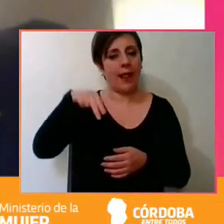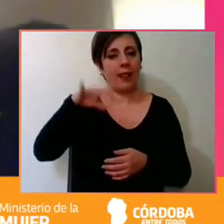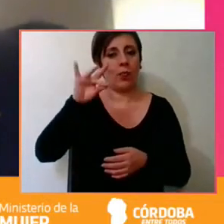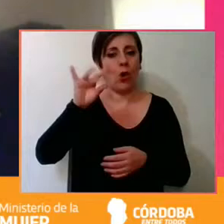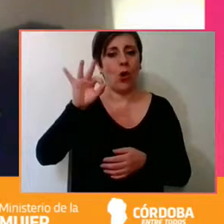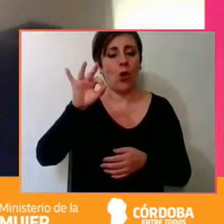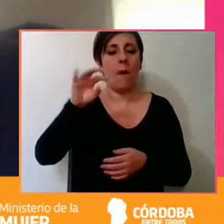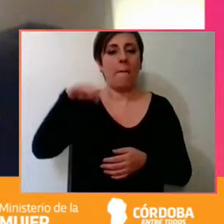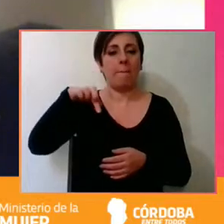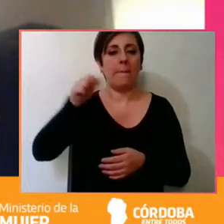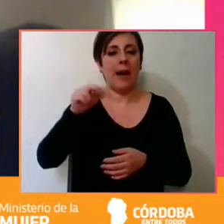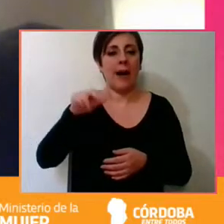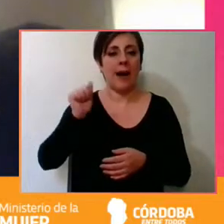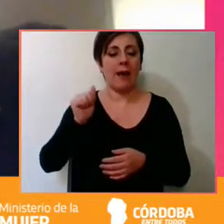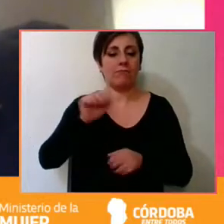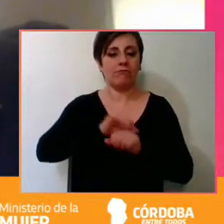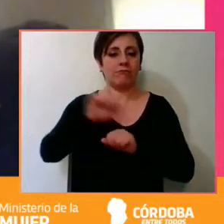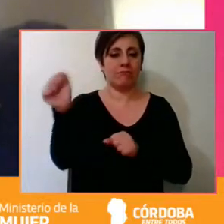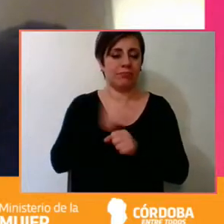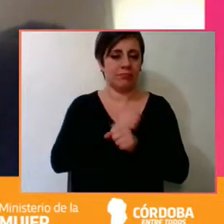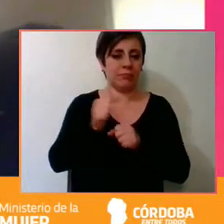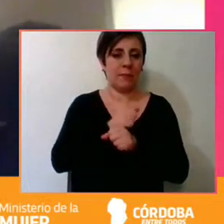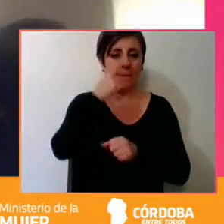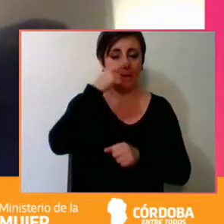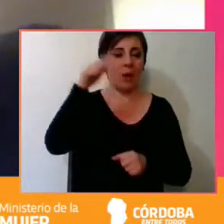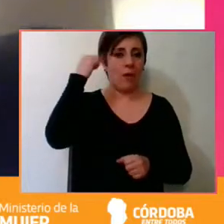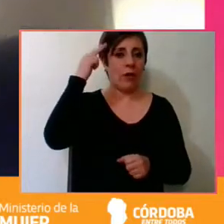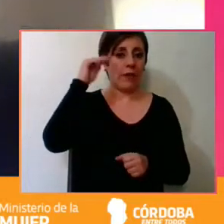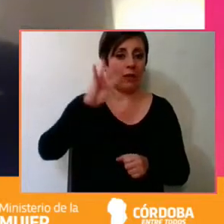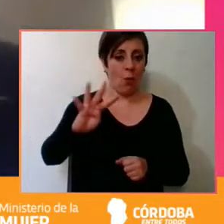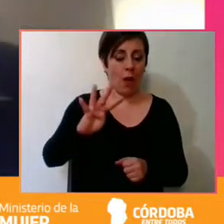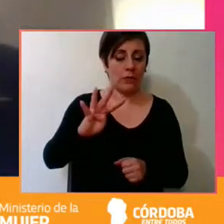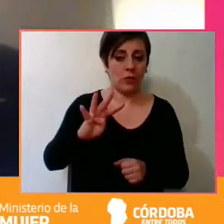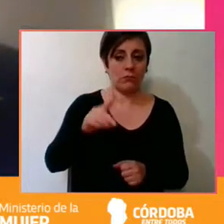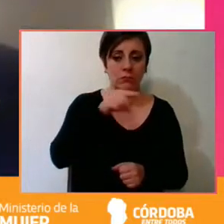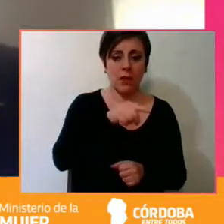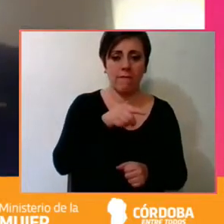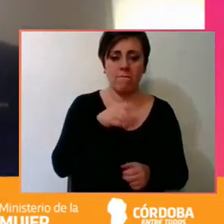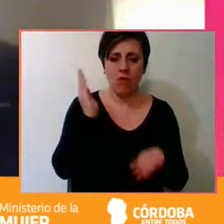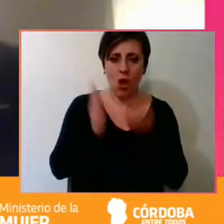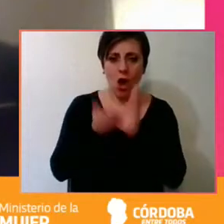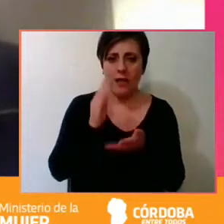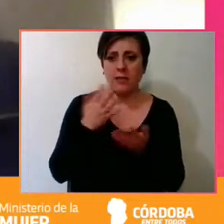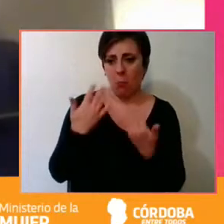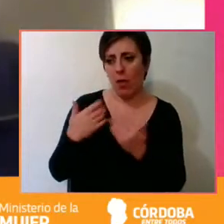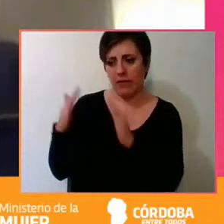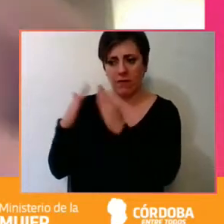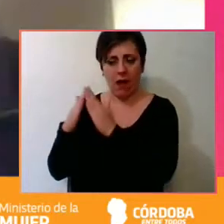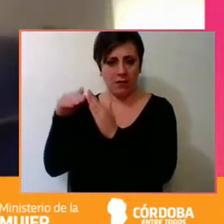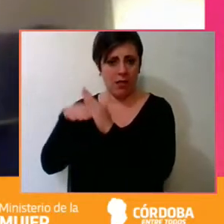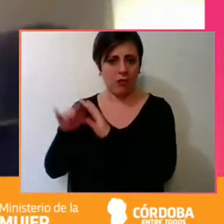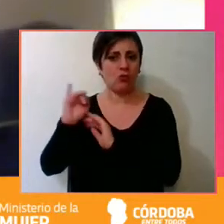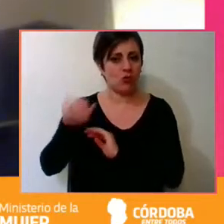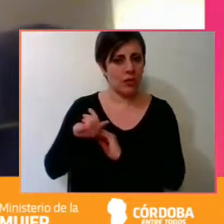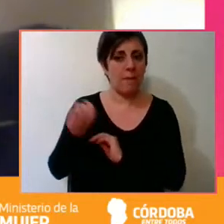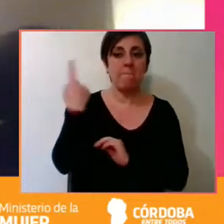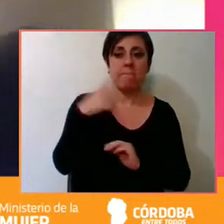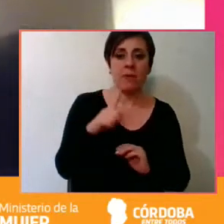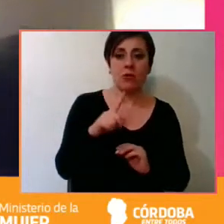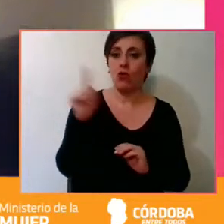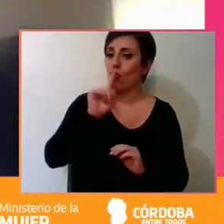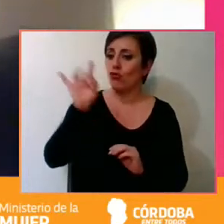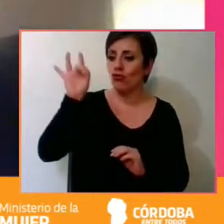promulgada en el año 1994, señala que esta violencia, por supuesto, puede ocurrir en el hogar. Las cifras lo muestran, pero no solo en el